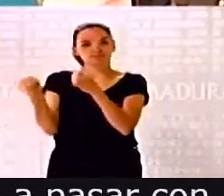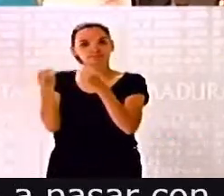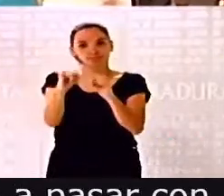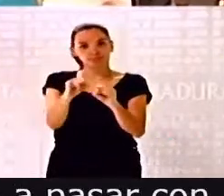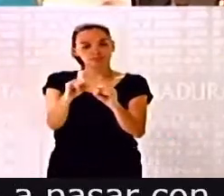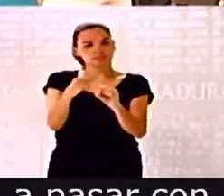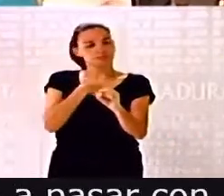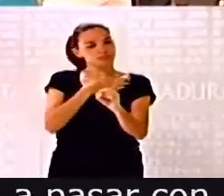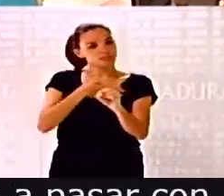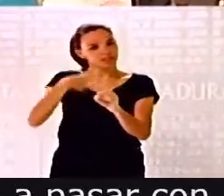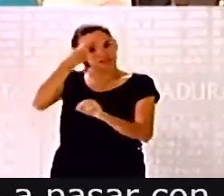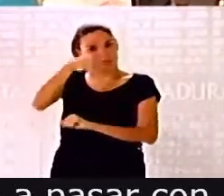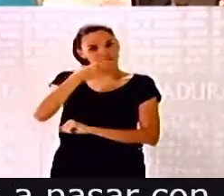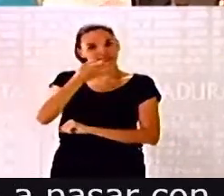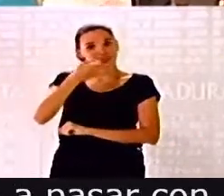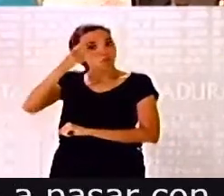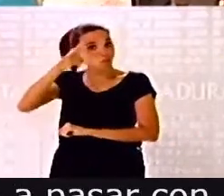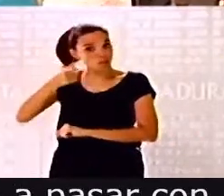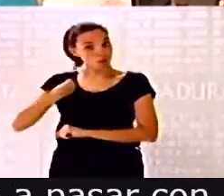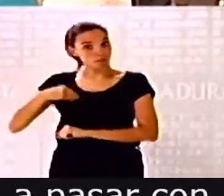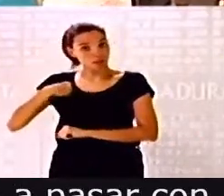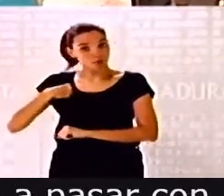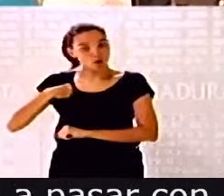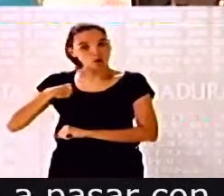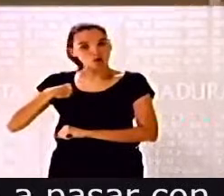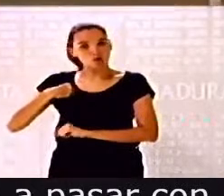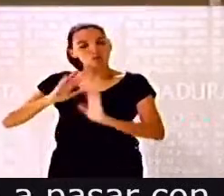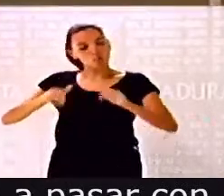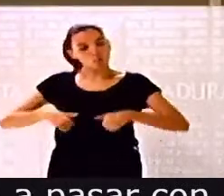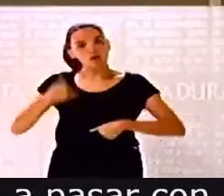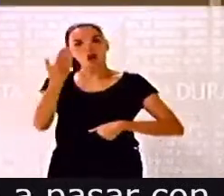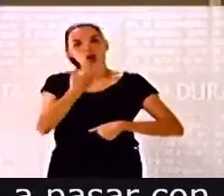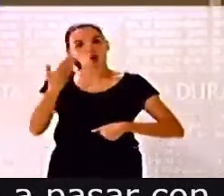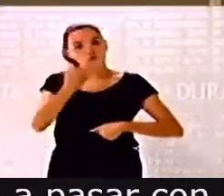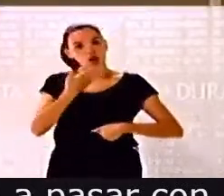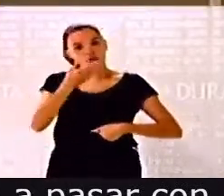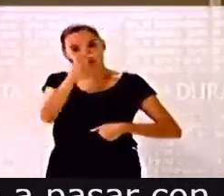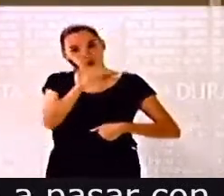niños también van a volver al colegio o no.